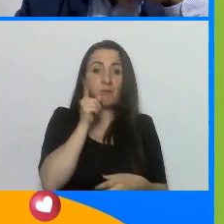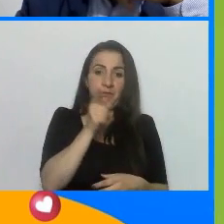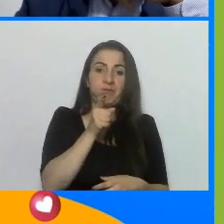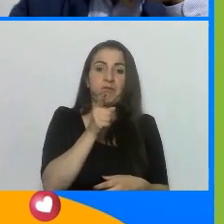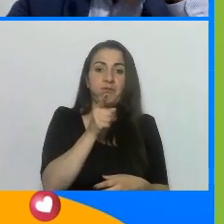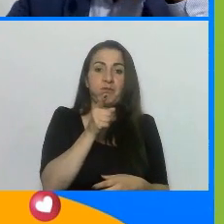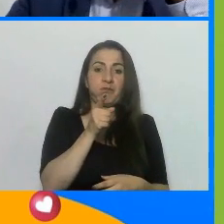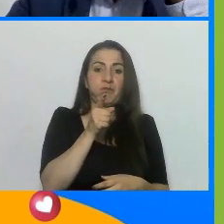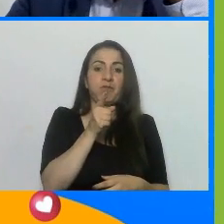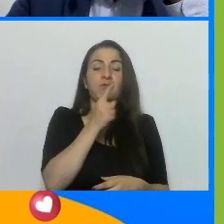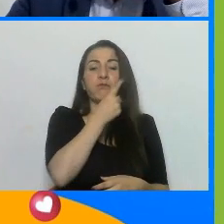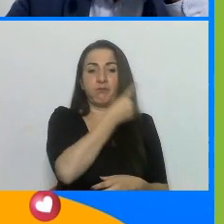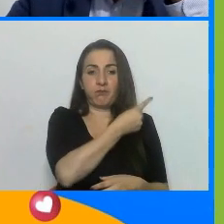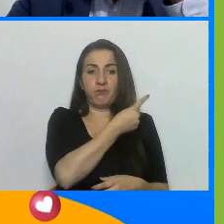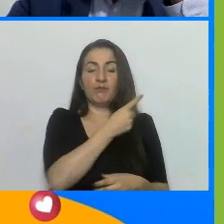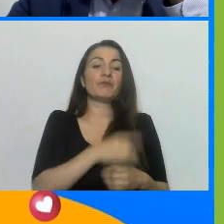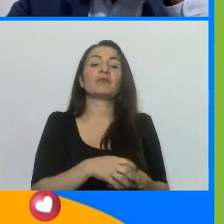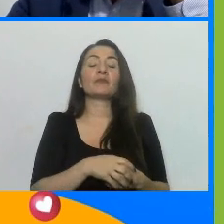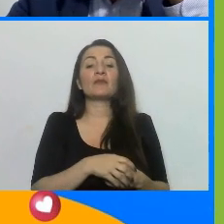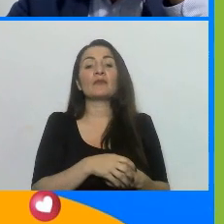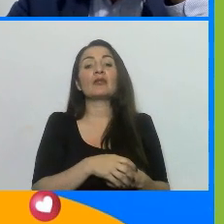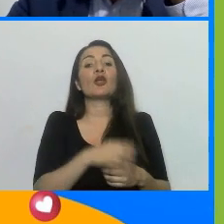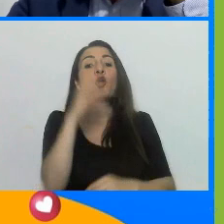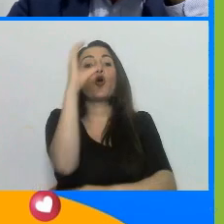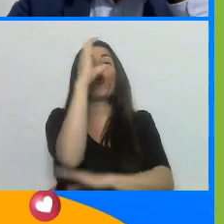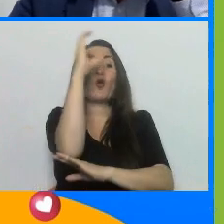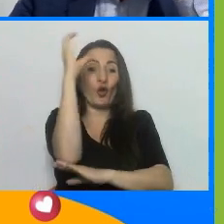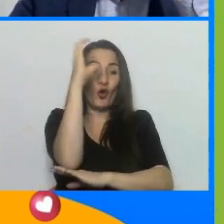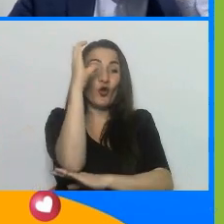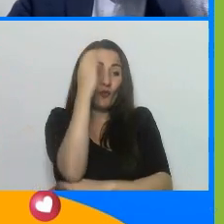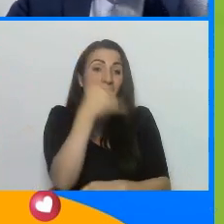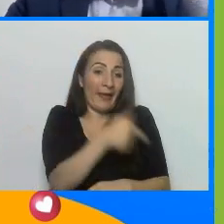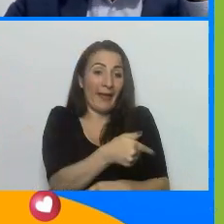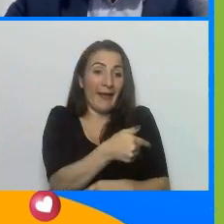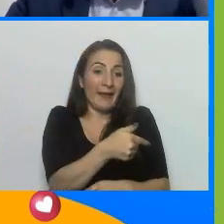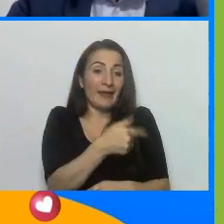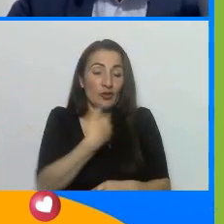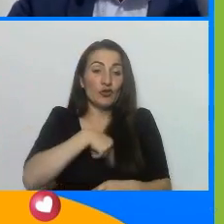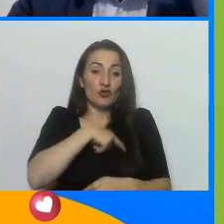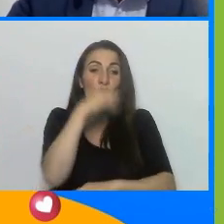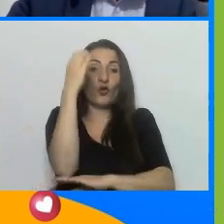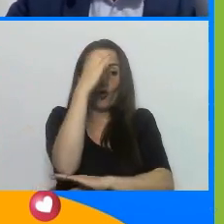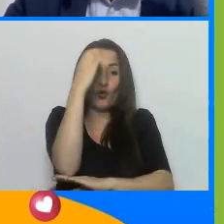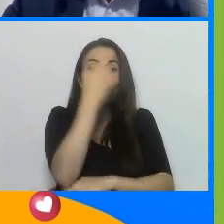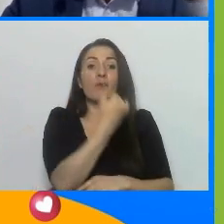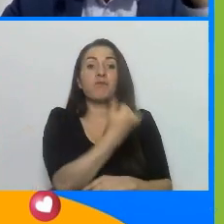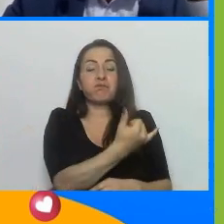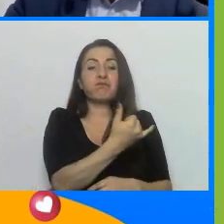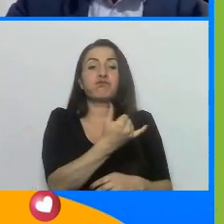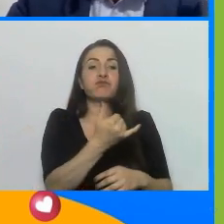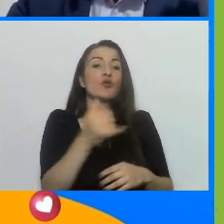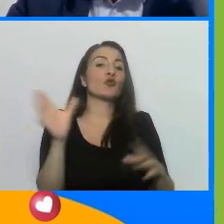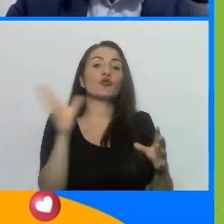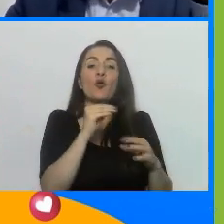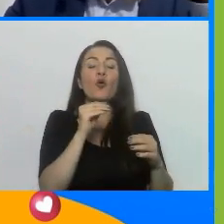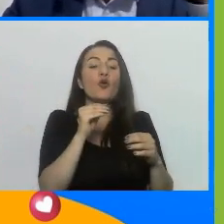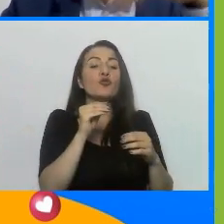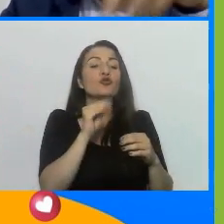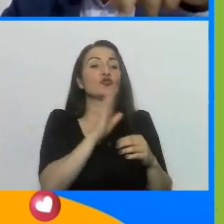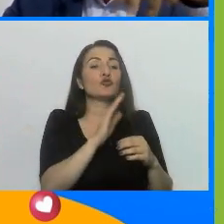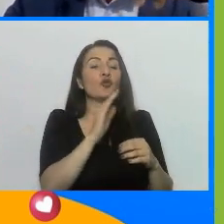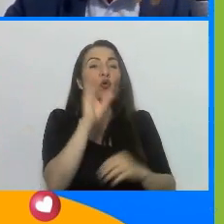estos. ¿Ya? Y Colombia está ahí. Colombia, todos los ecosistemas de Colombia